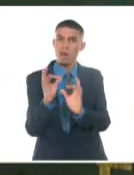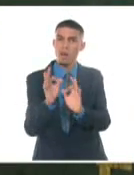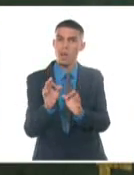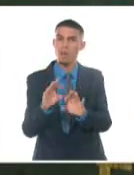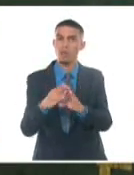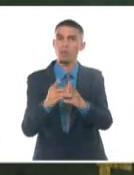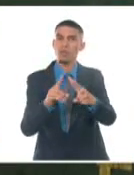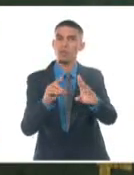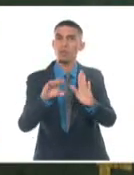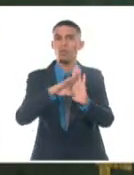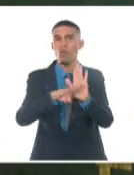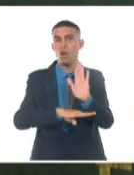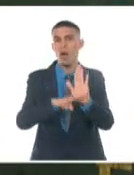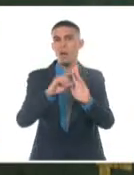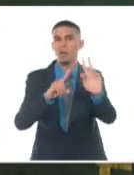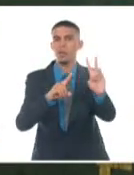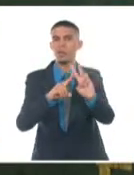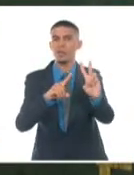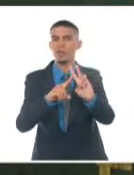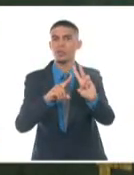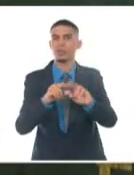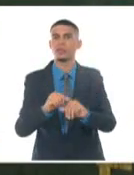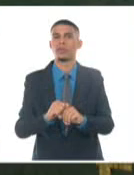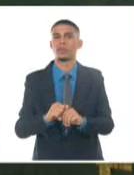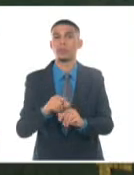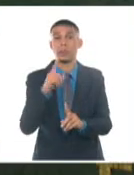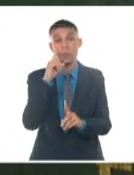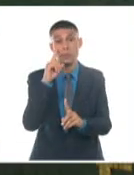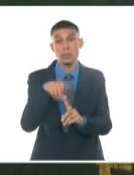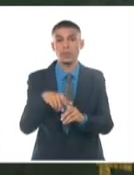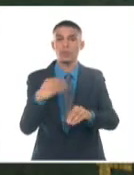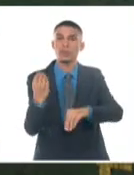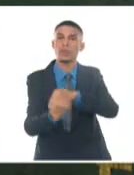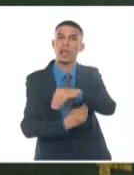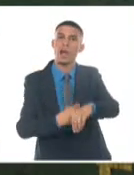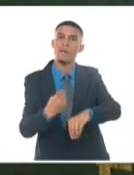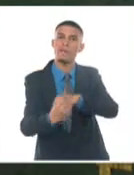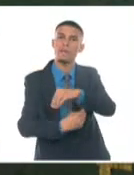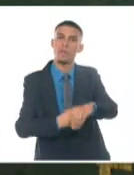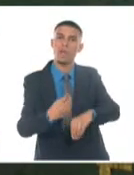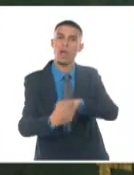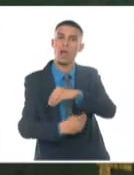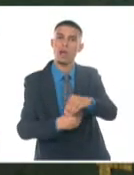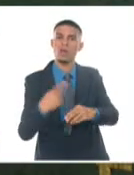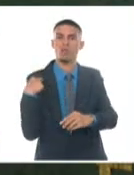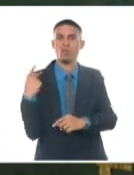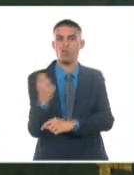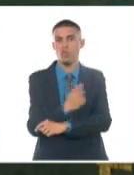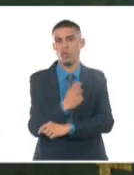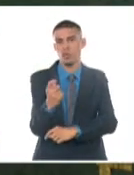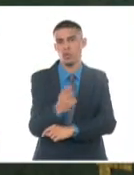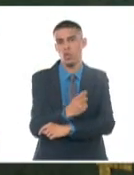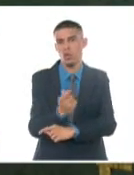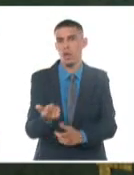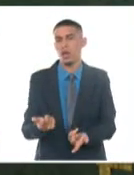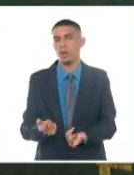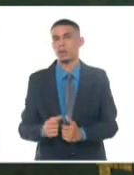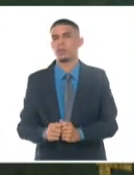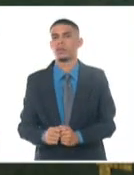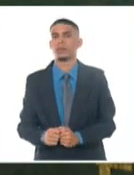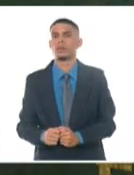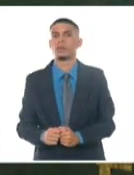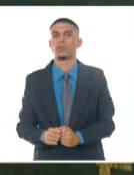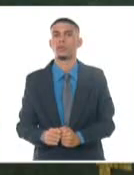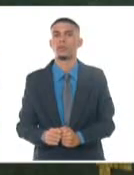porque significaba cambiar de lenguaje. Cambiar de lenguaje de una profesora, de lo que algo fuimos en algún momento